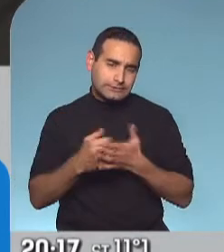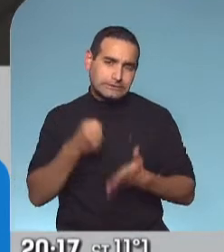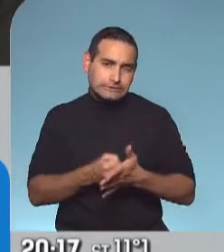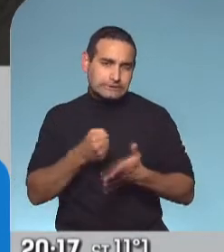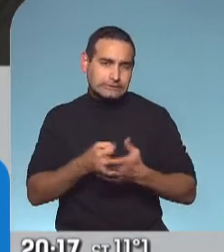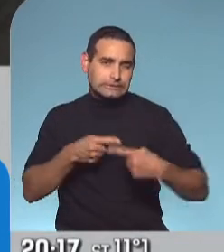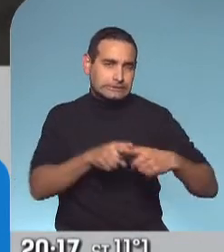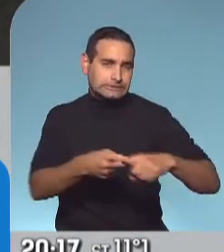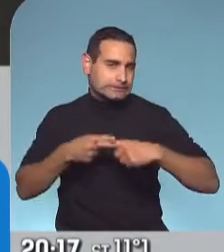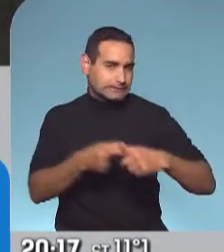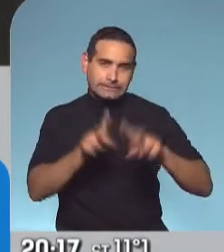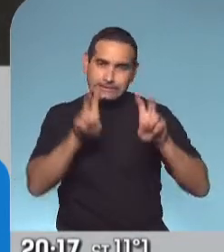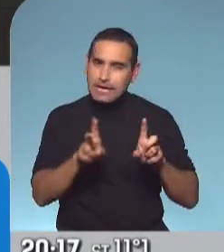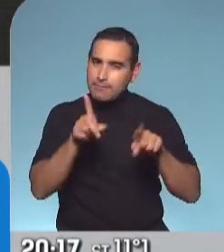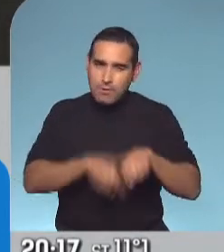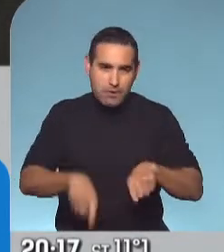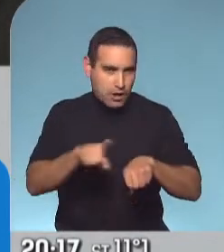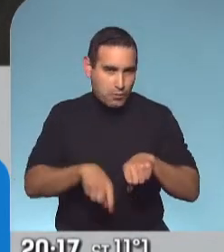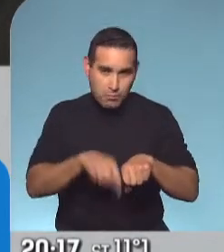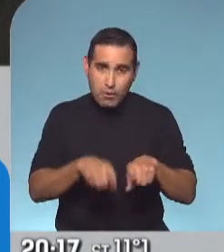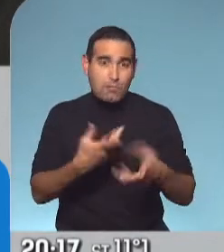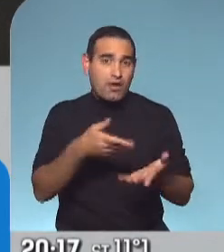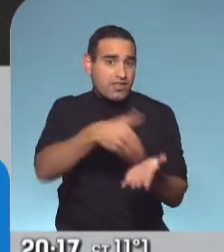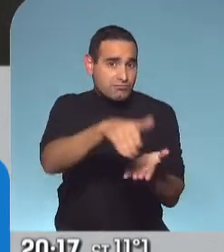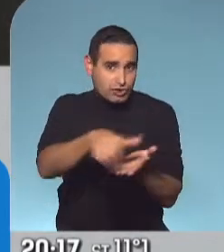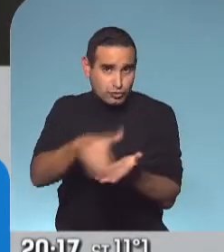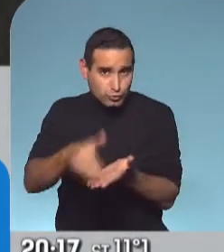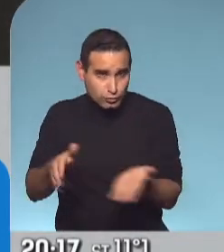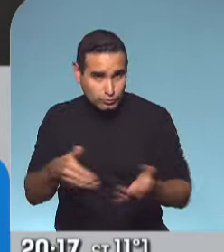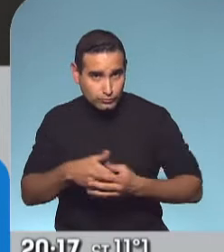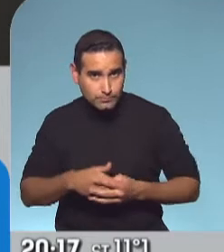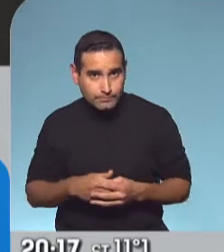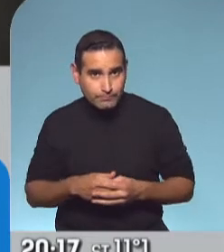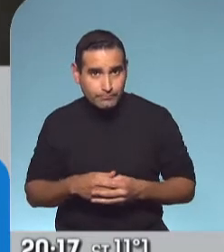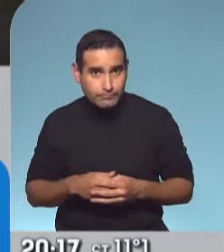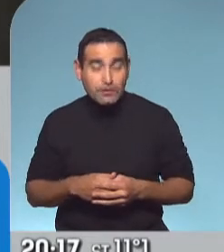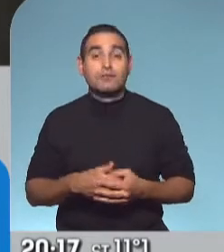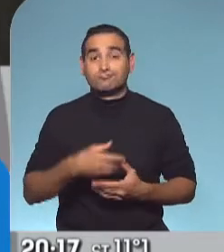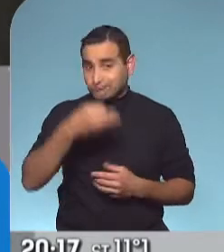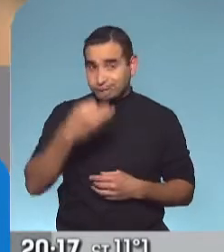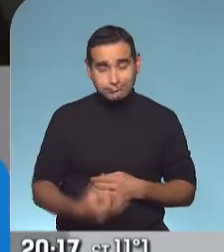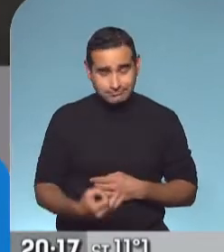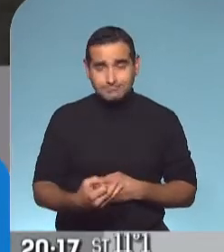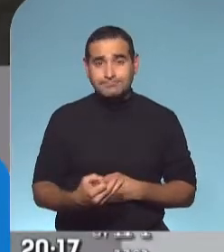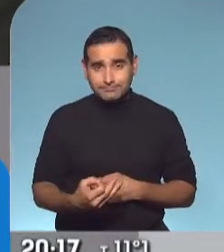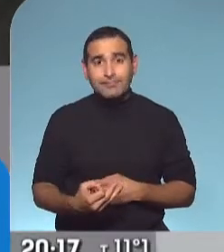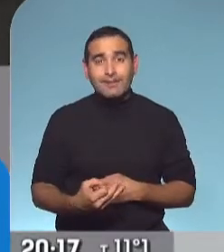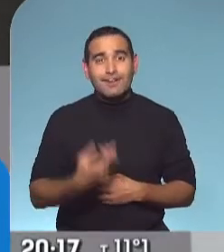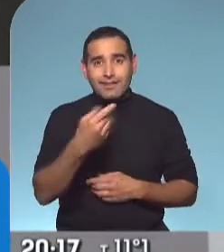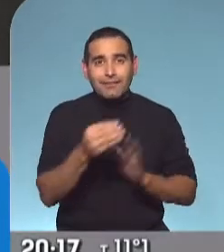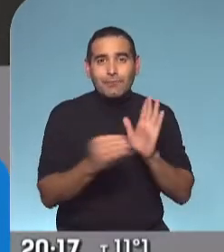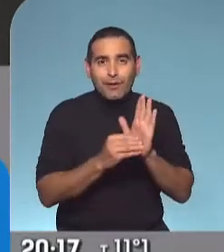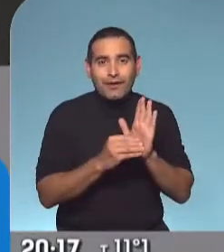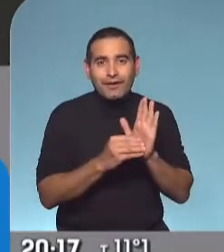con ellos por el motivo de la discriminación. Y efectivamente estaba